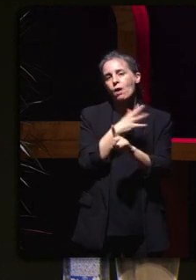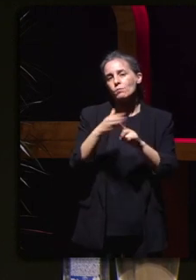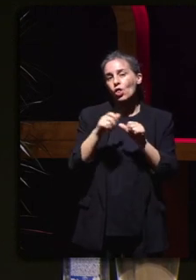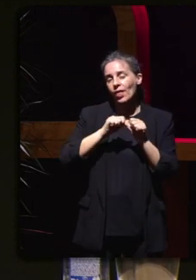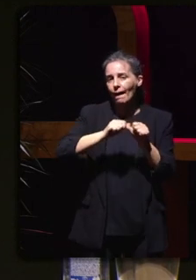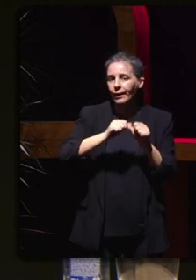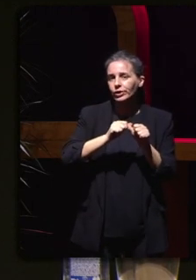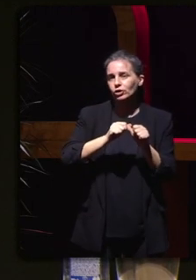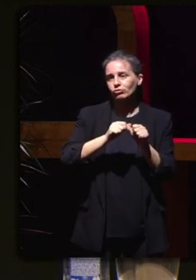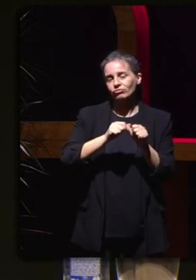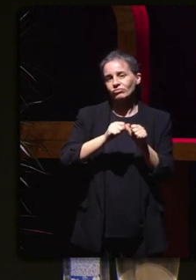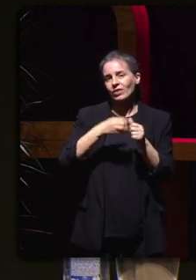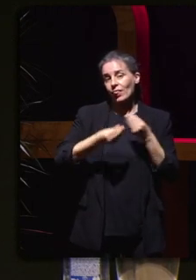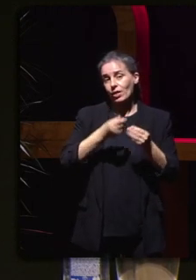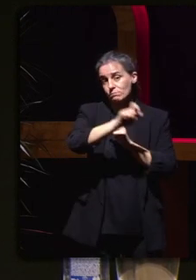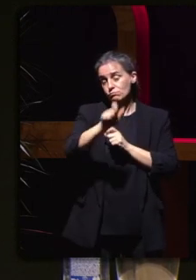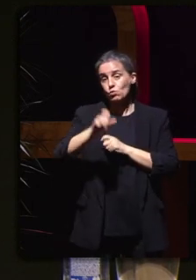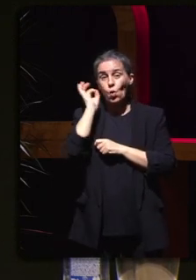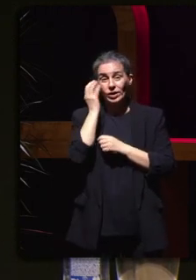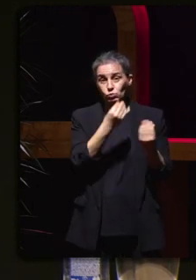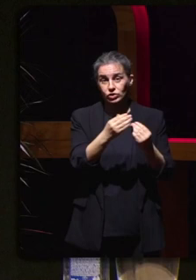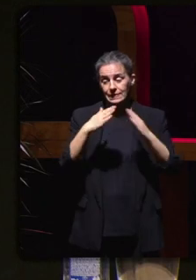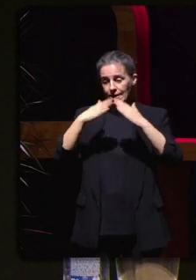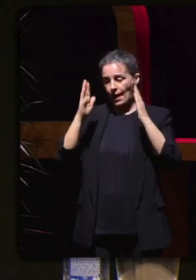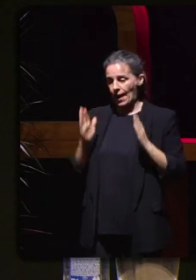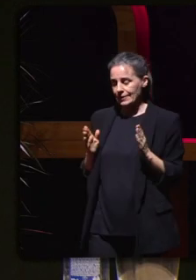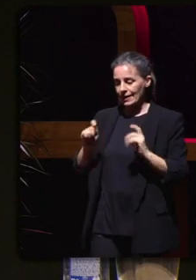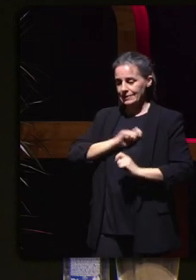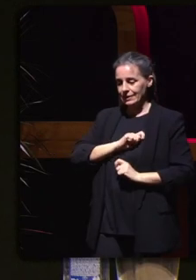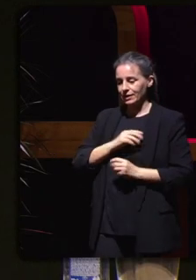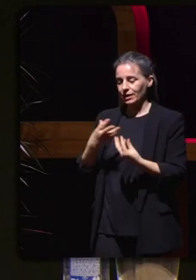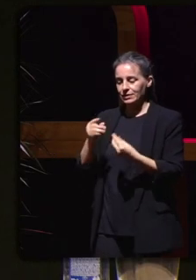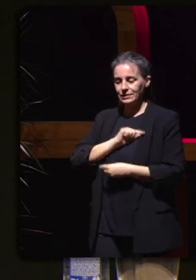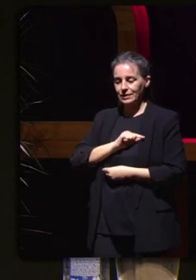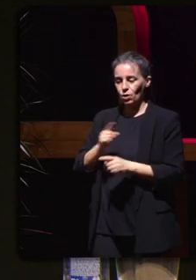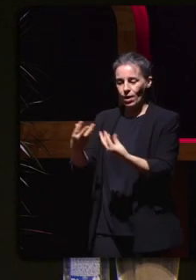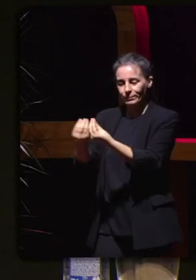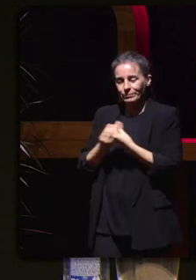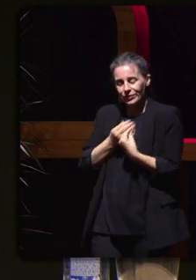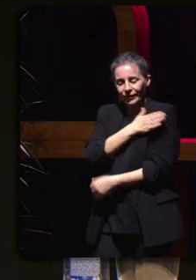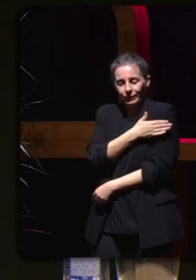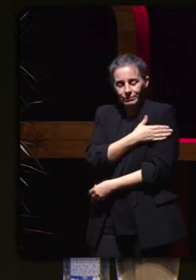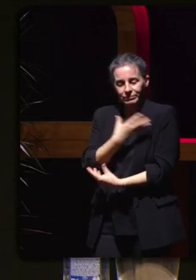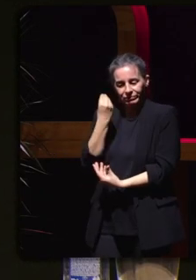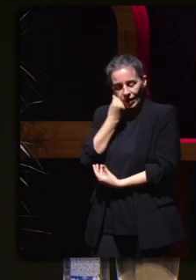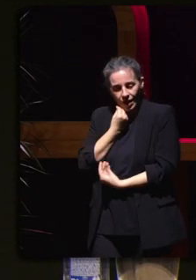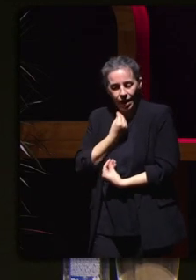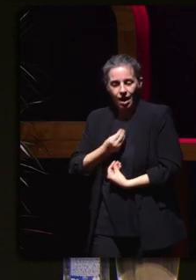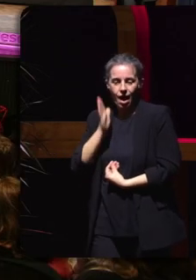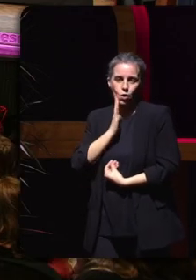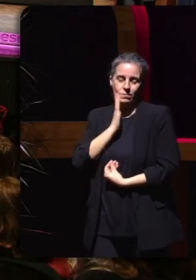muchas mujeres en su casa se sientan muy acompañadas y se sientan y